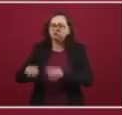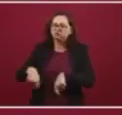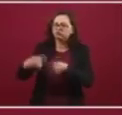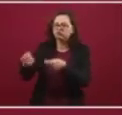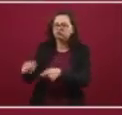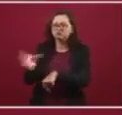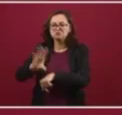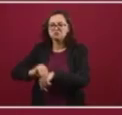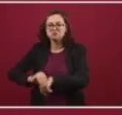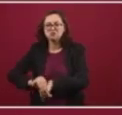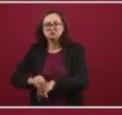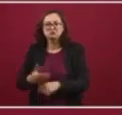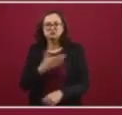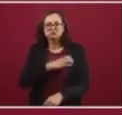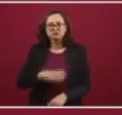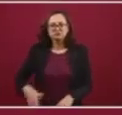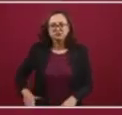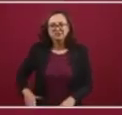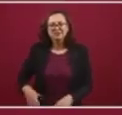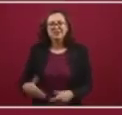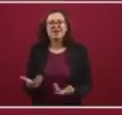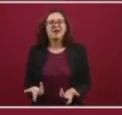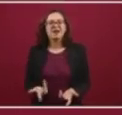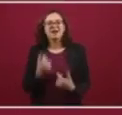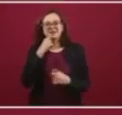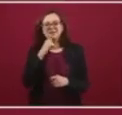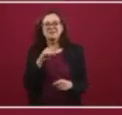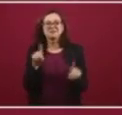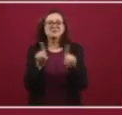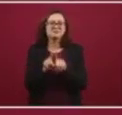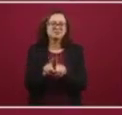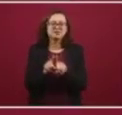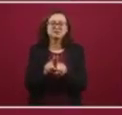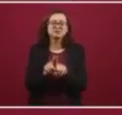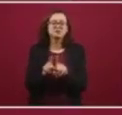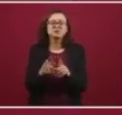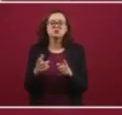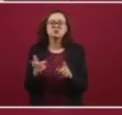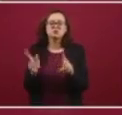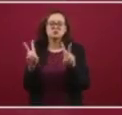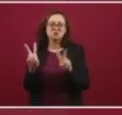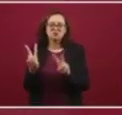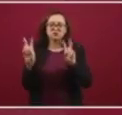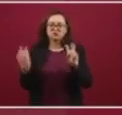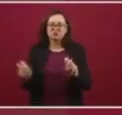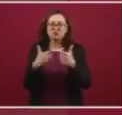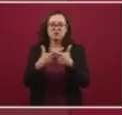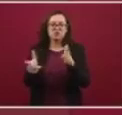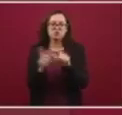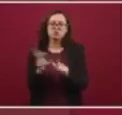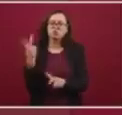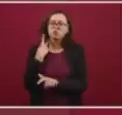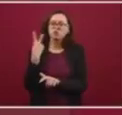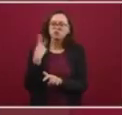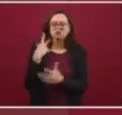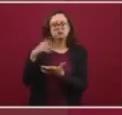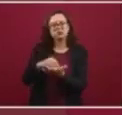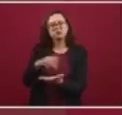Y lo mismo en el otorgamiento de registros a partidos.